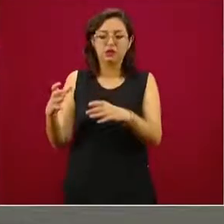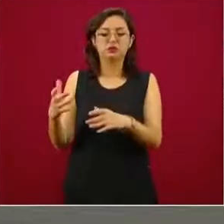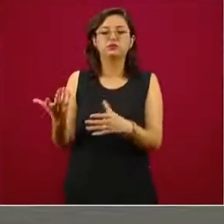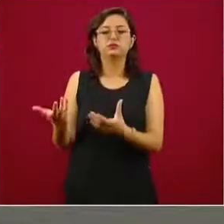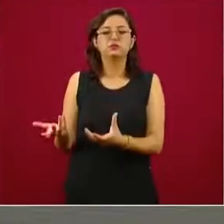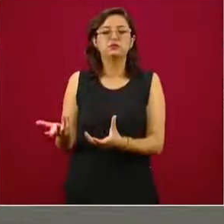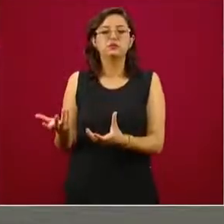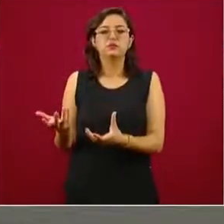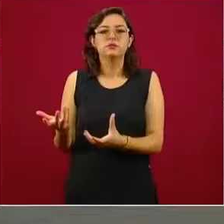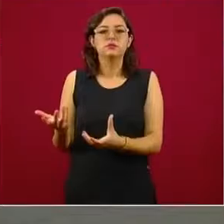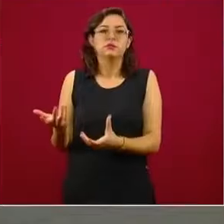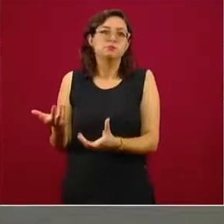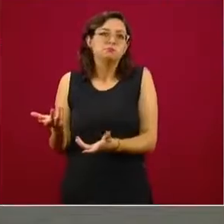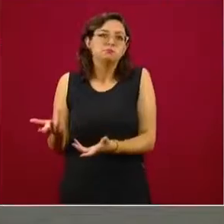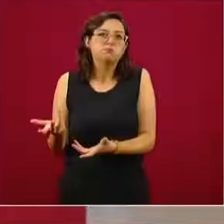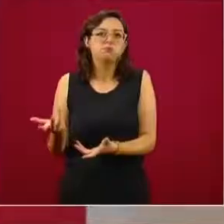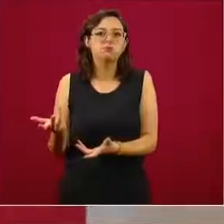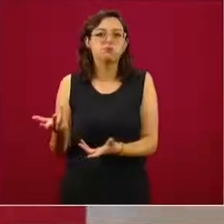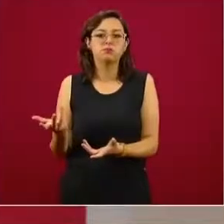puedan